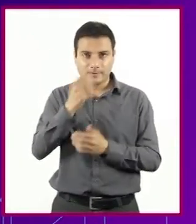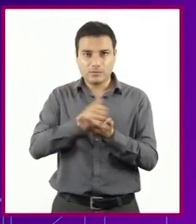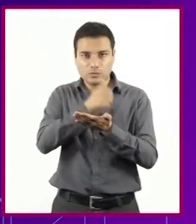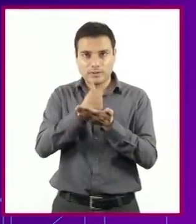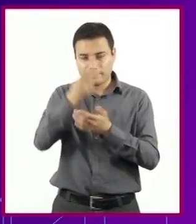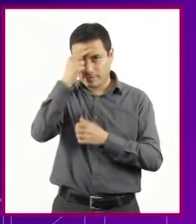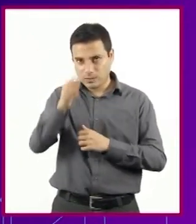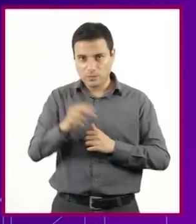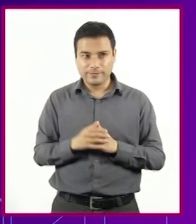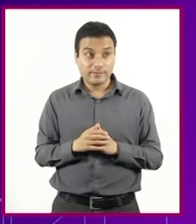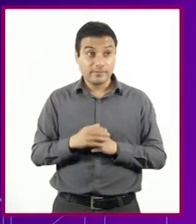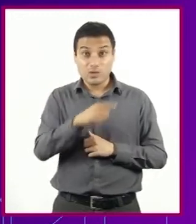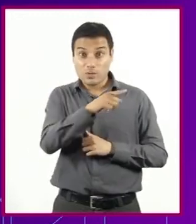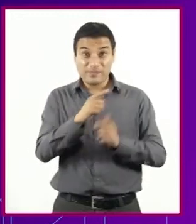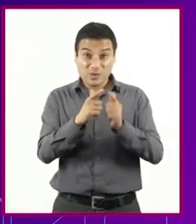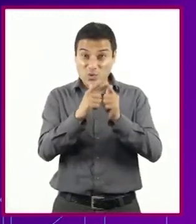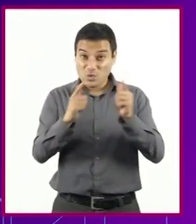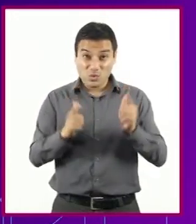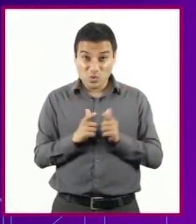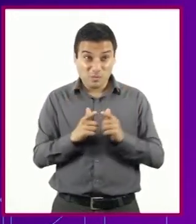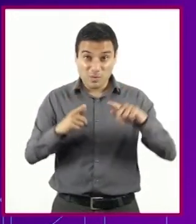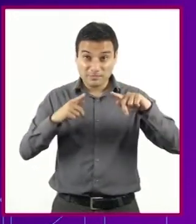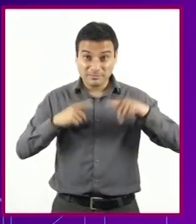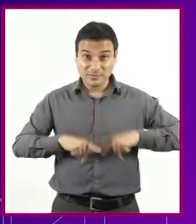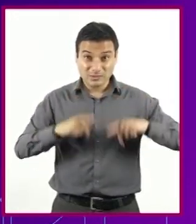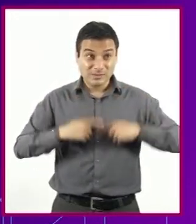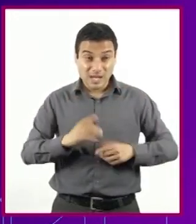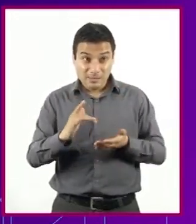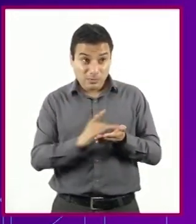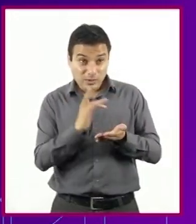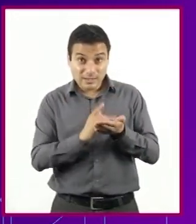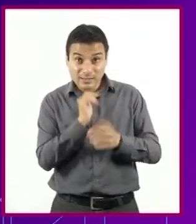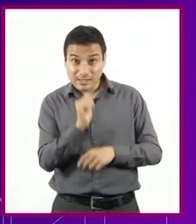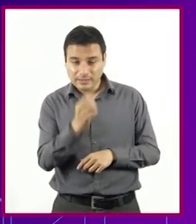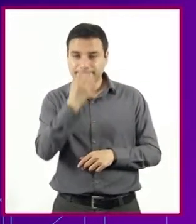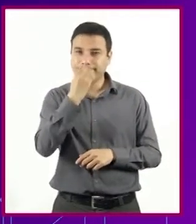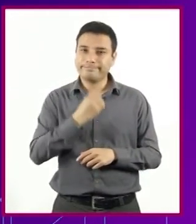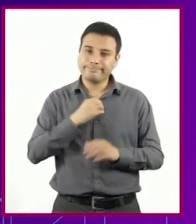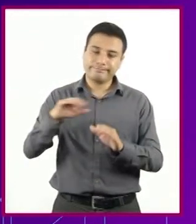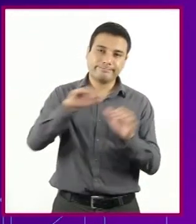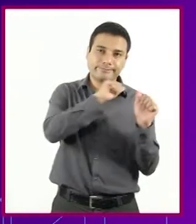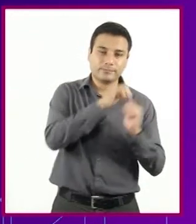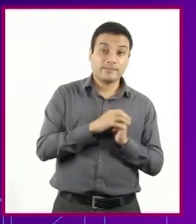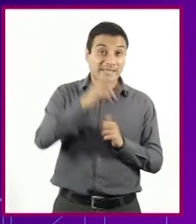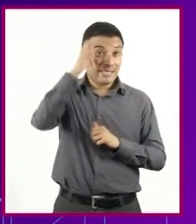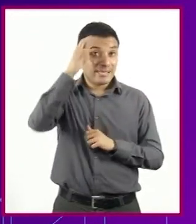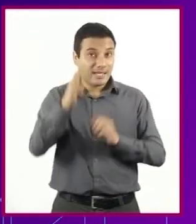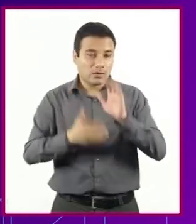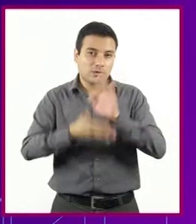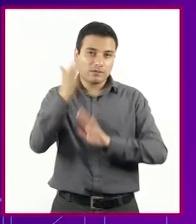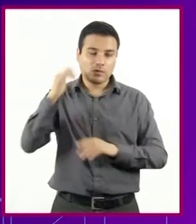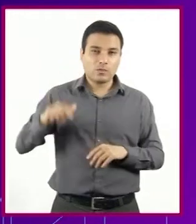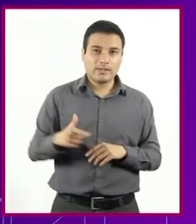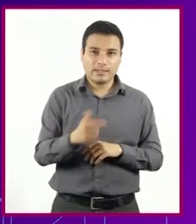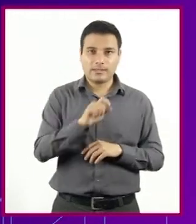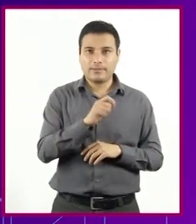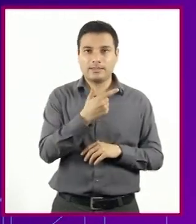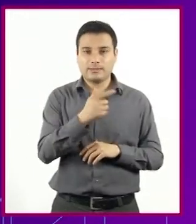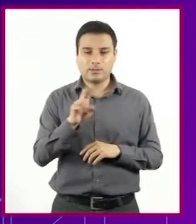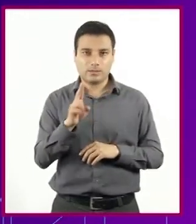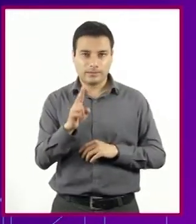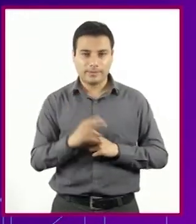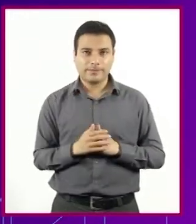recibir respaldo de sus partidarios en la capital novohispana, se retiraron. Hidalgo llegó a Guadalajara el 27 de